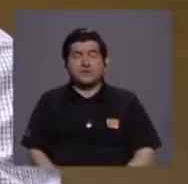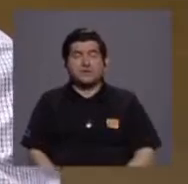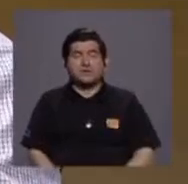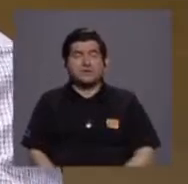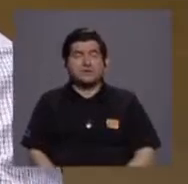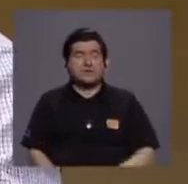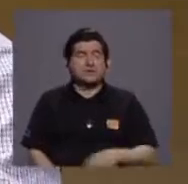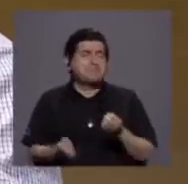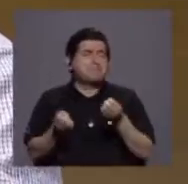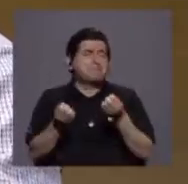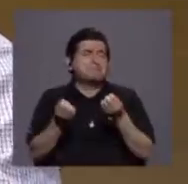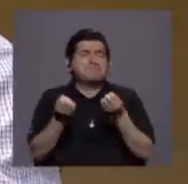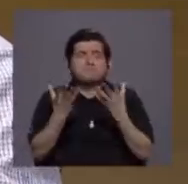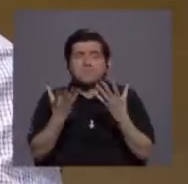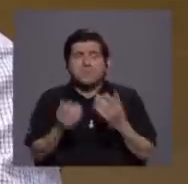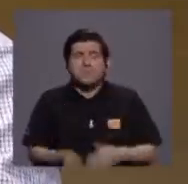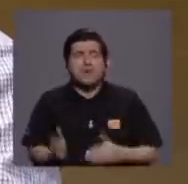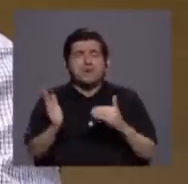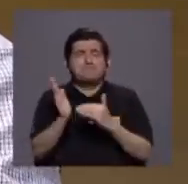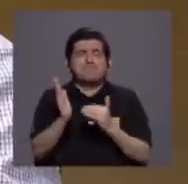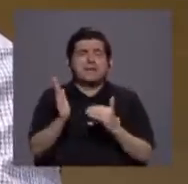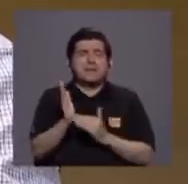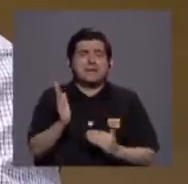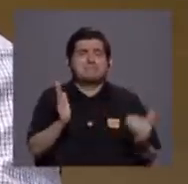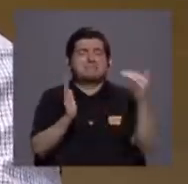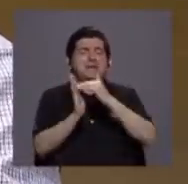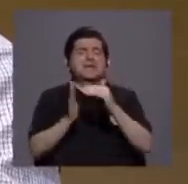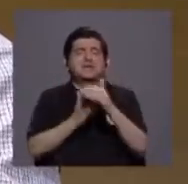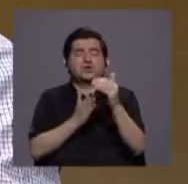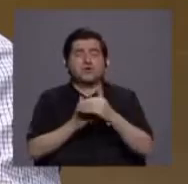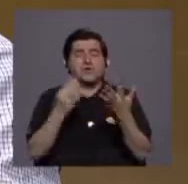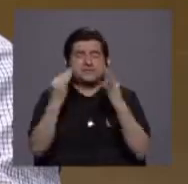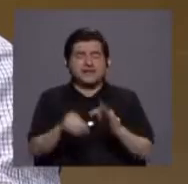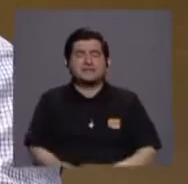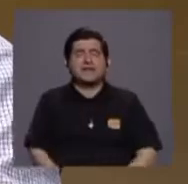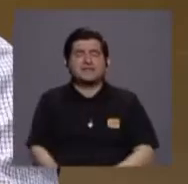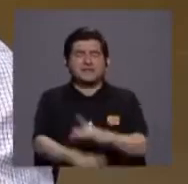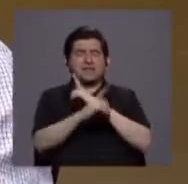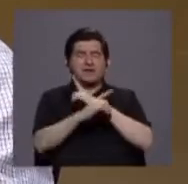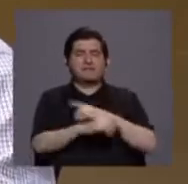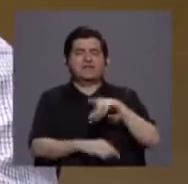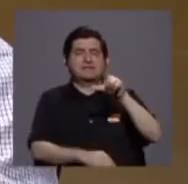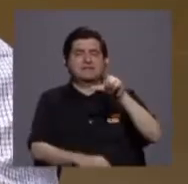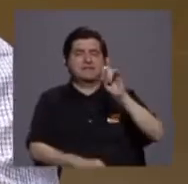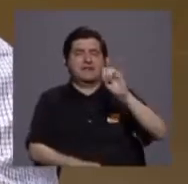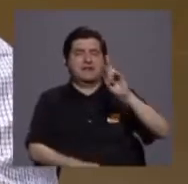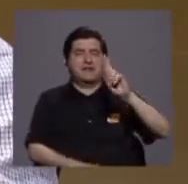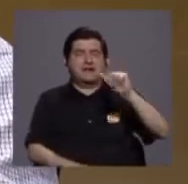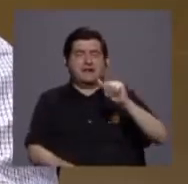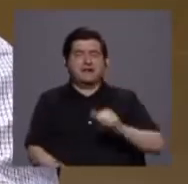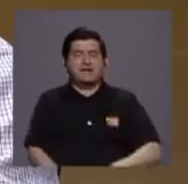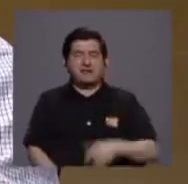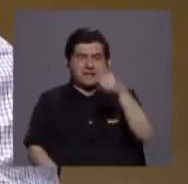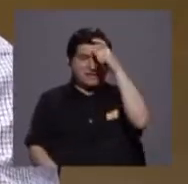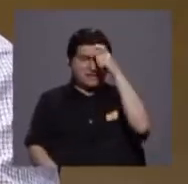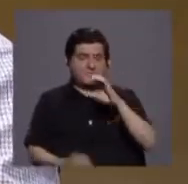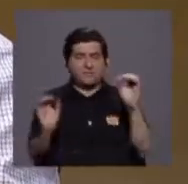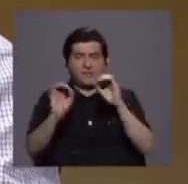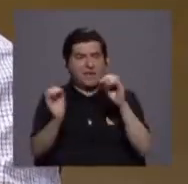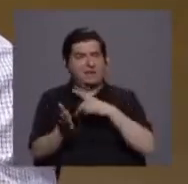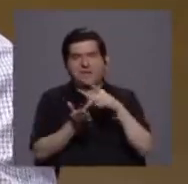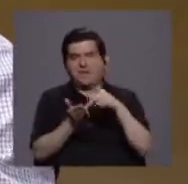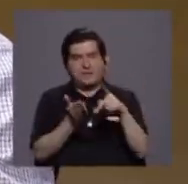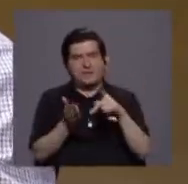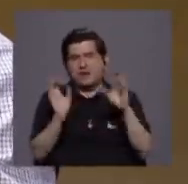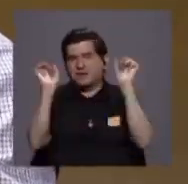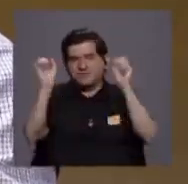millones, de miles de millones de dólares tratando de defender la lira turca y al final de cuentas no hay nada que lo pare.